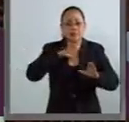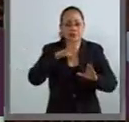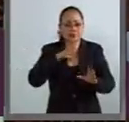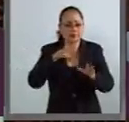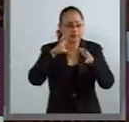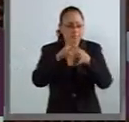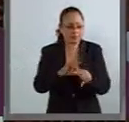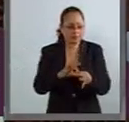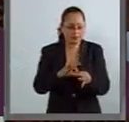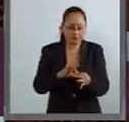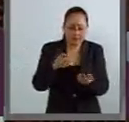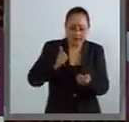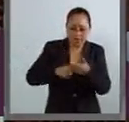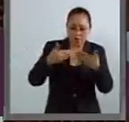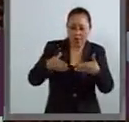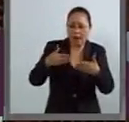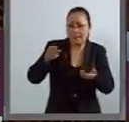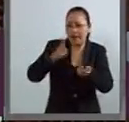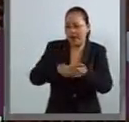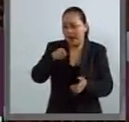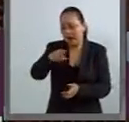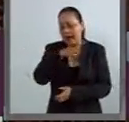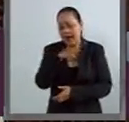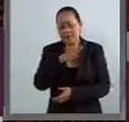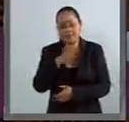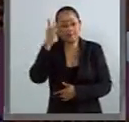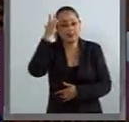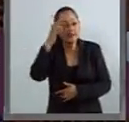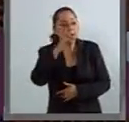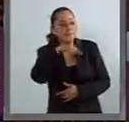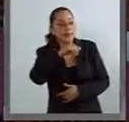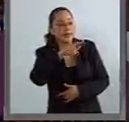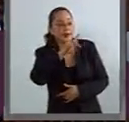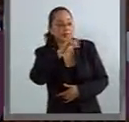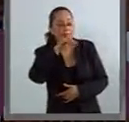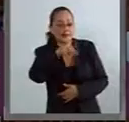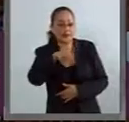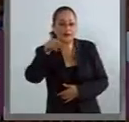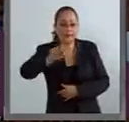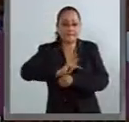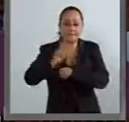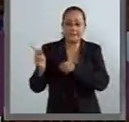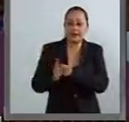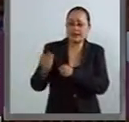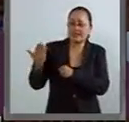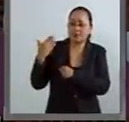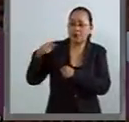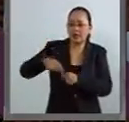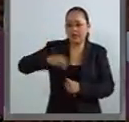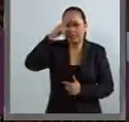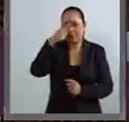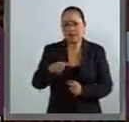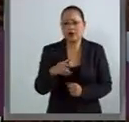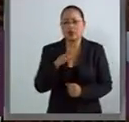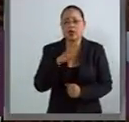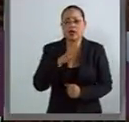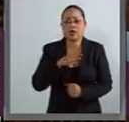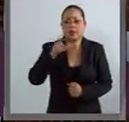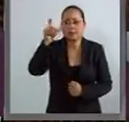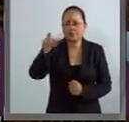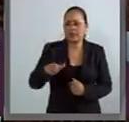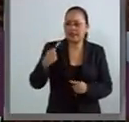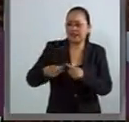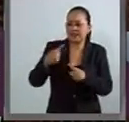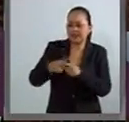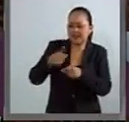especializados que cuenta Panamá. En el caso de San Martín, algo importante que en México recientemente adquirimos fue la figura del